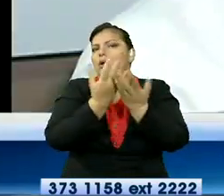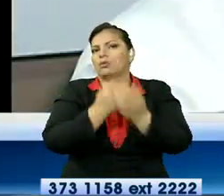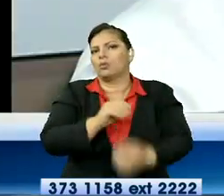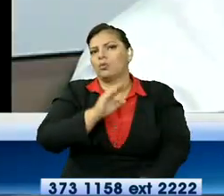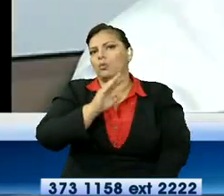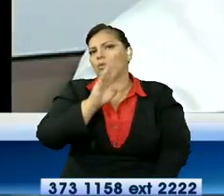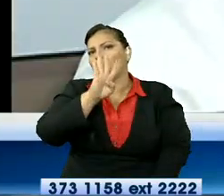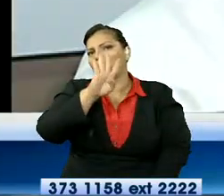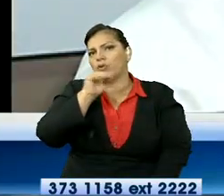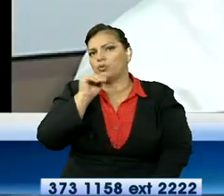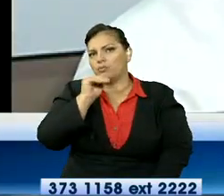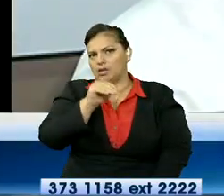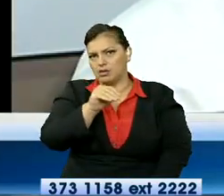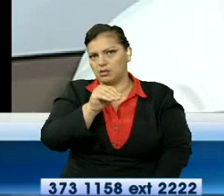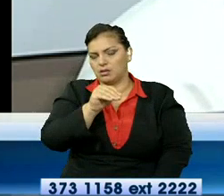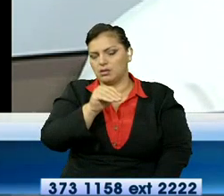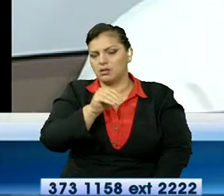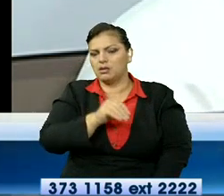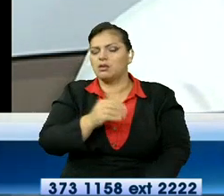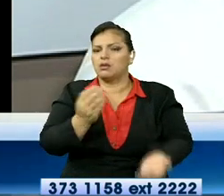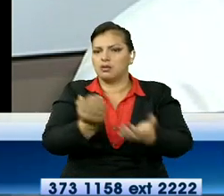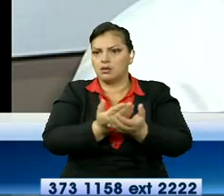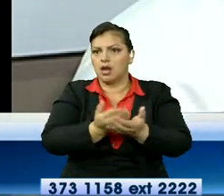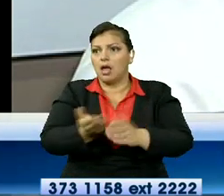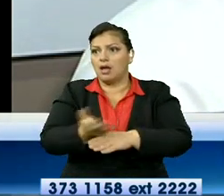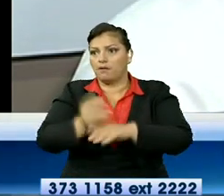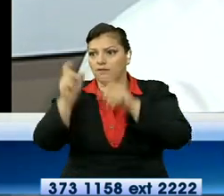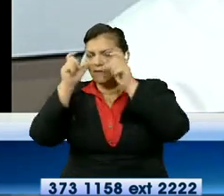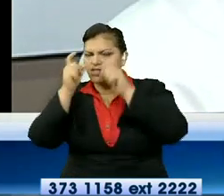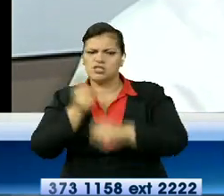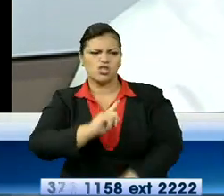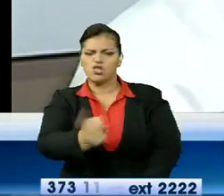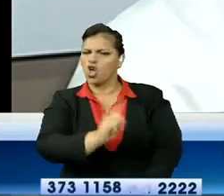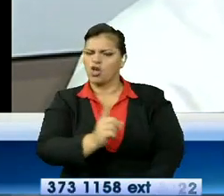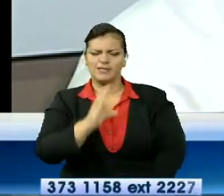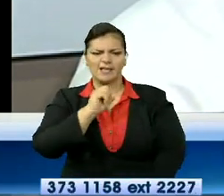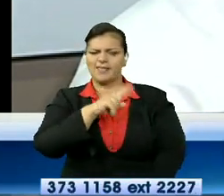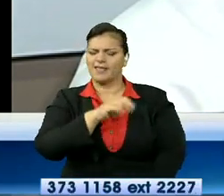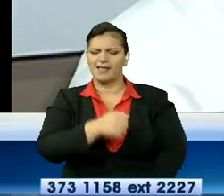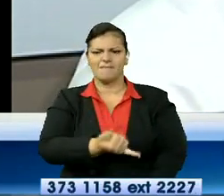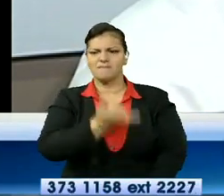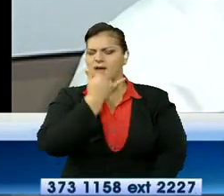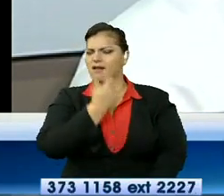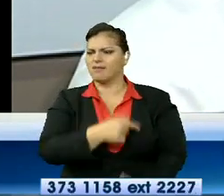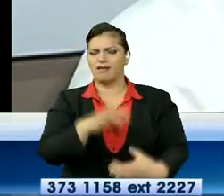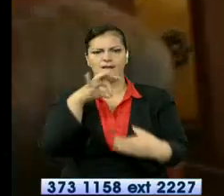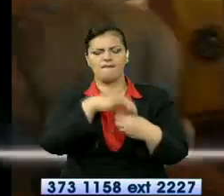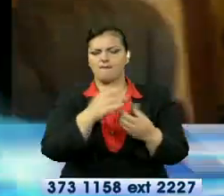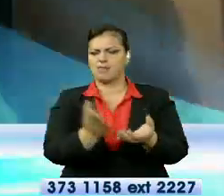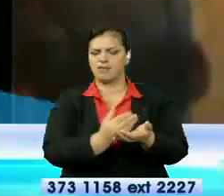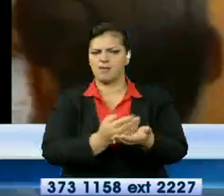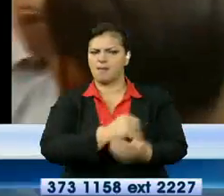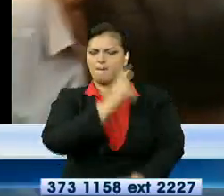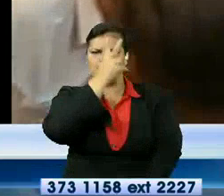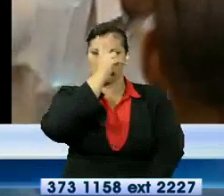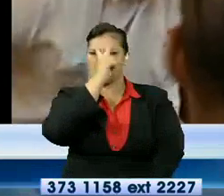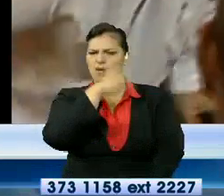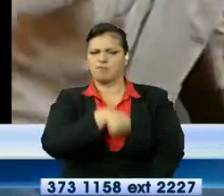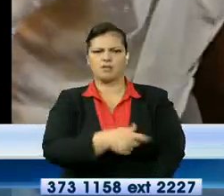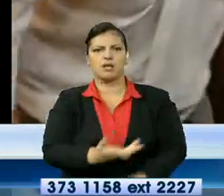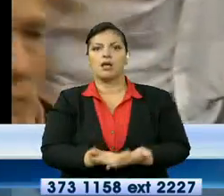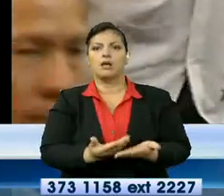que impugnó Guillermo Lasso, indicando que allí se encontraba el fraude. Fue la